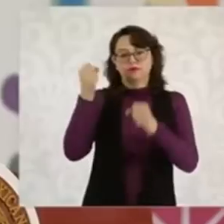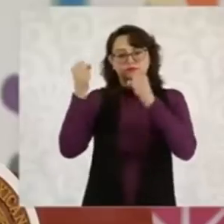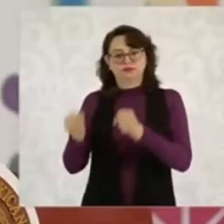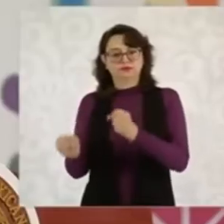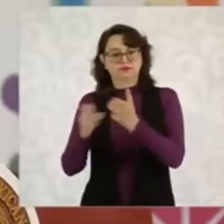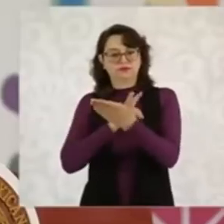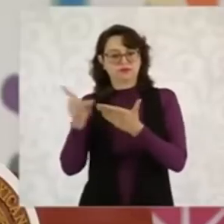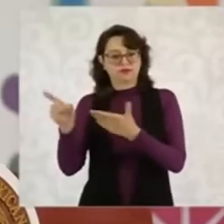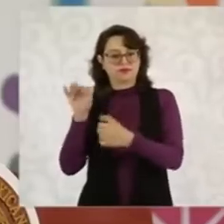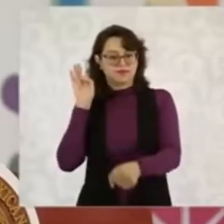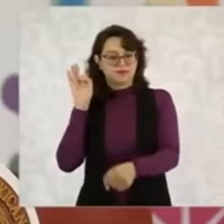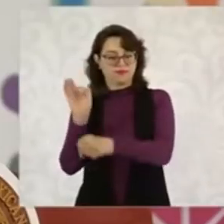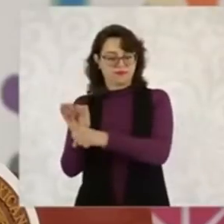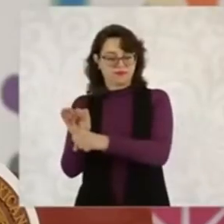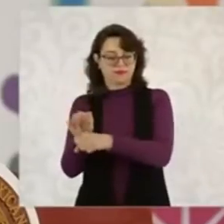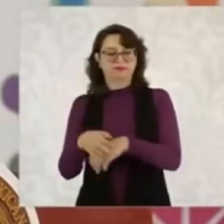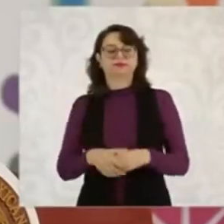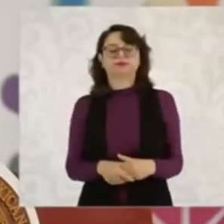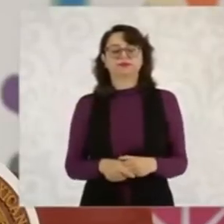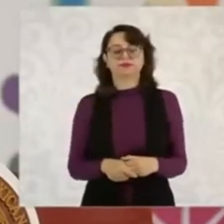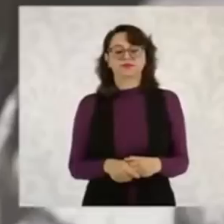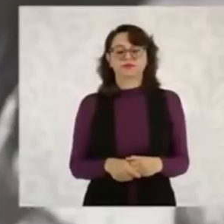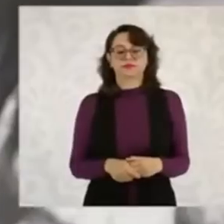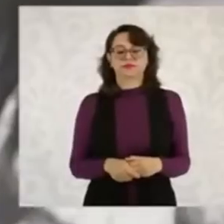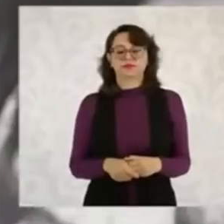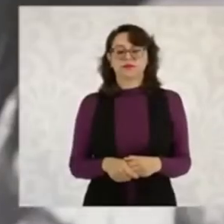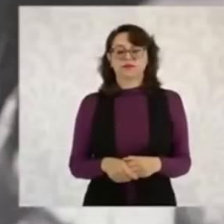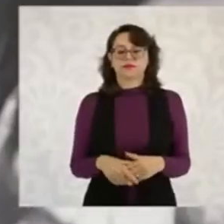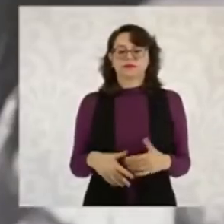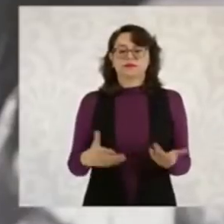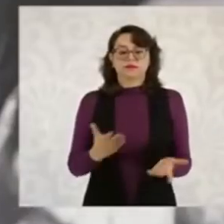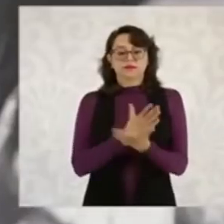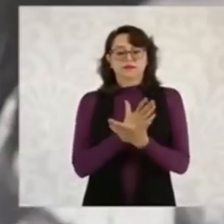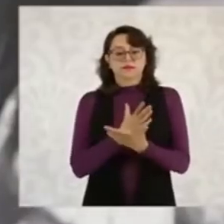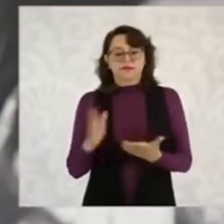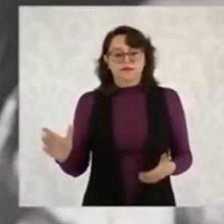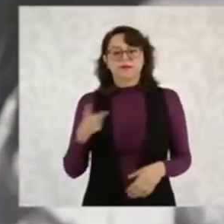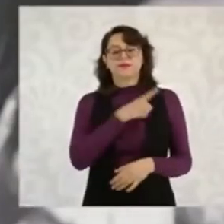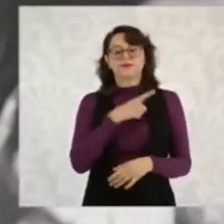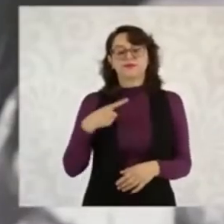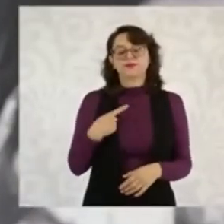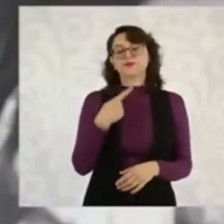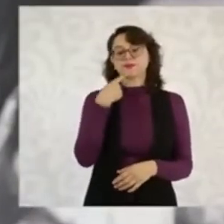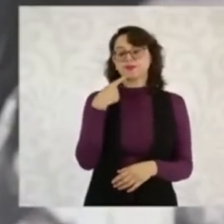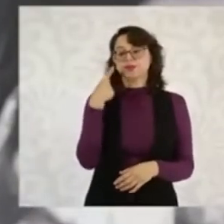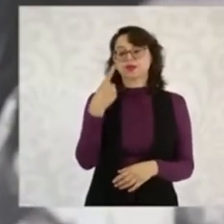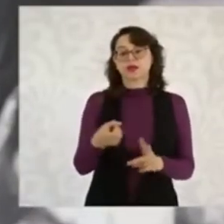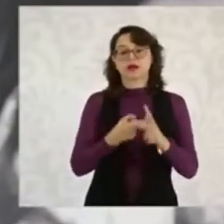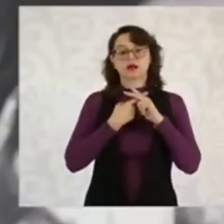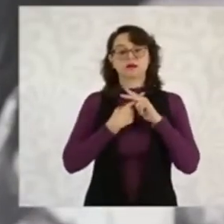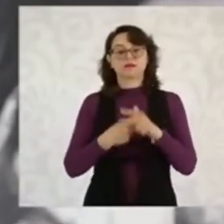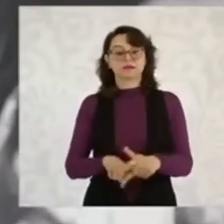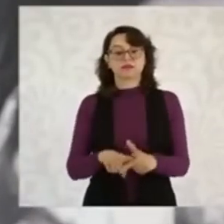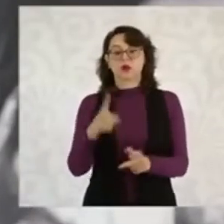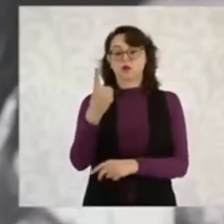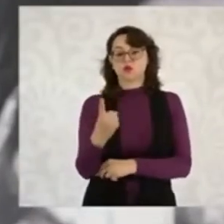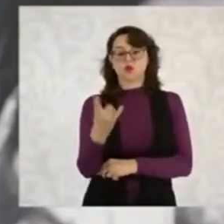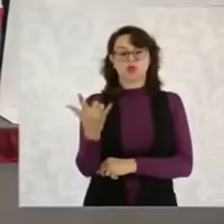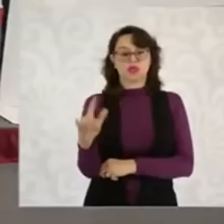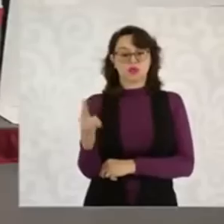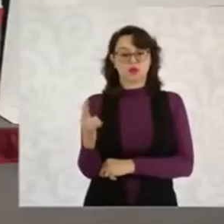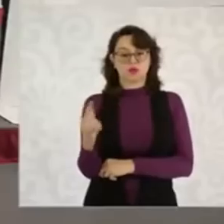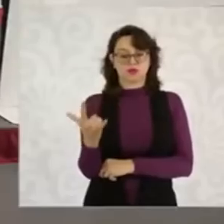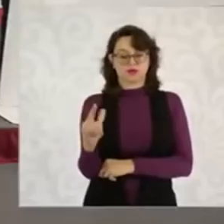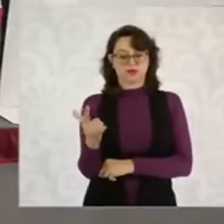quienes trabajan en estas plataformas y dejar además muy claro que es a partir del 1 de julio